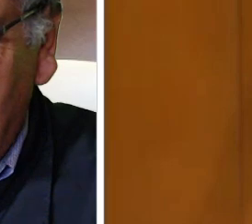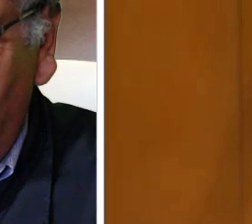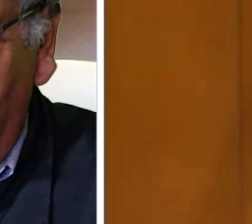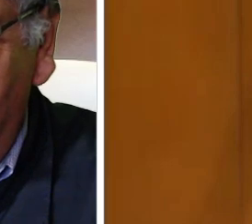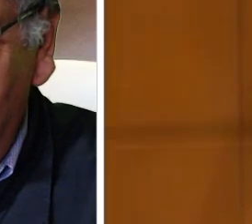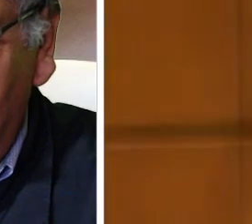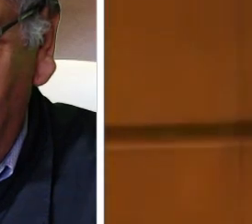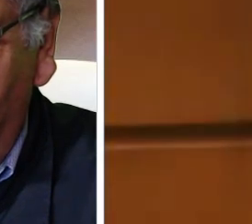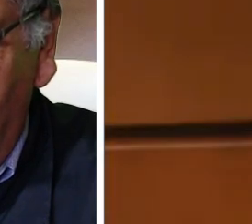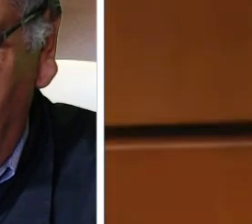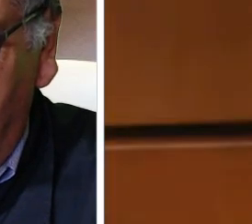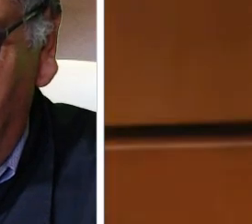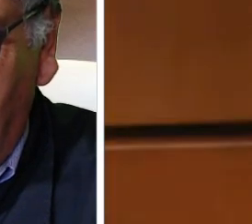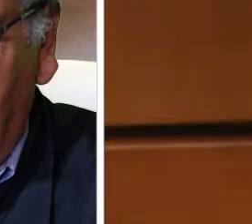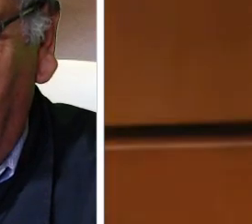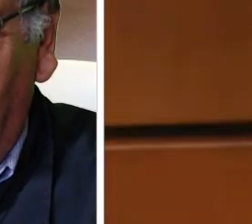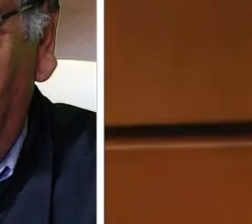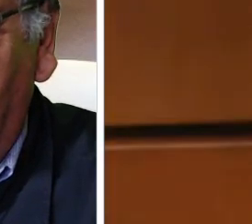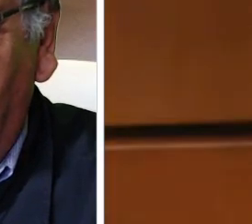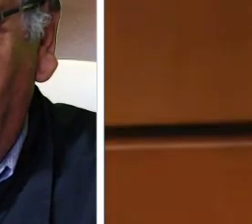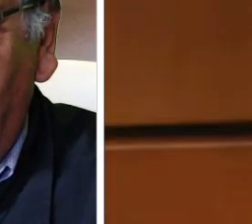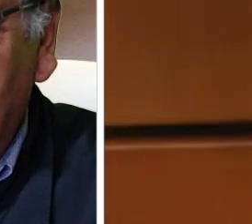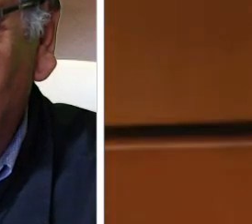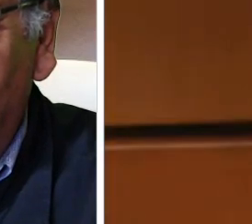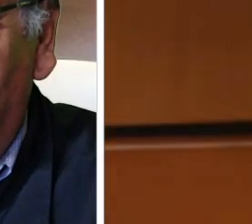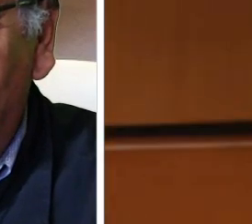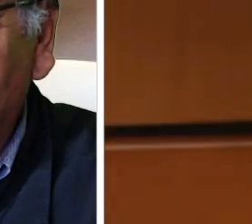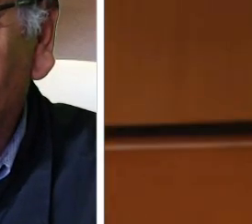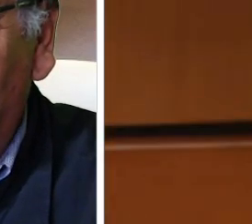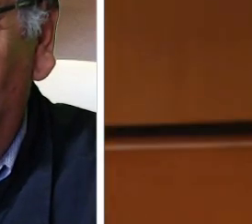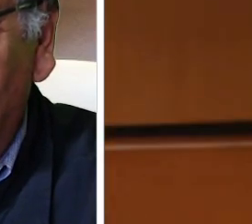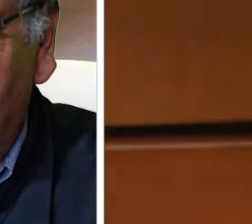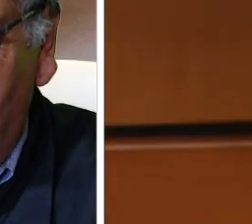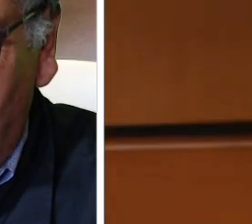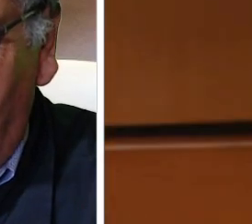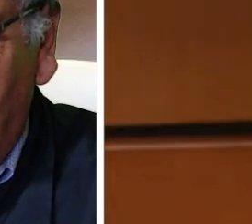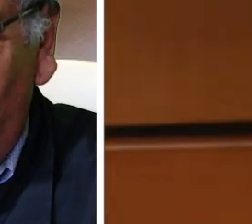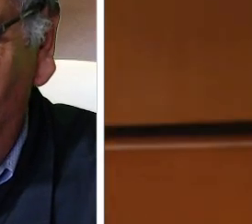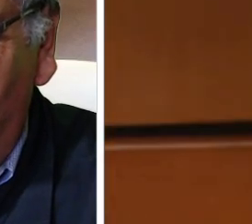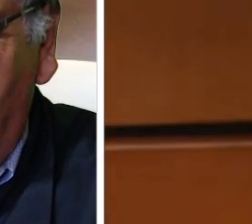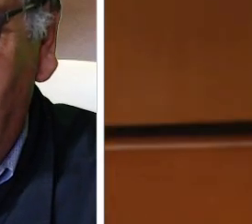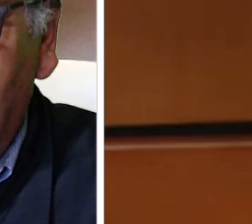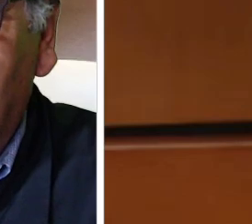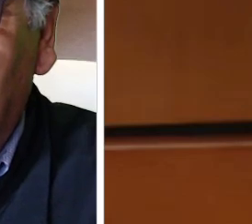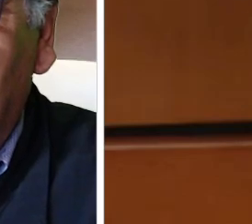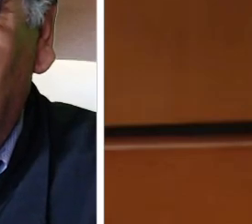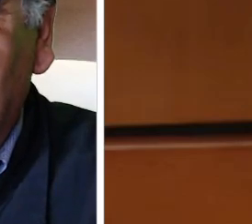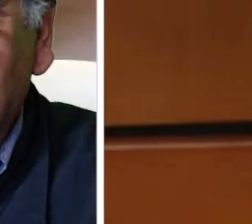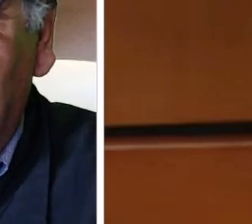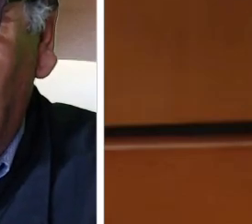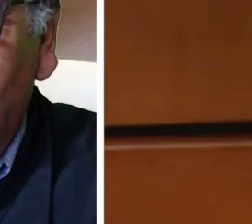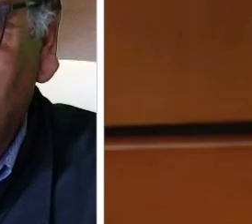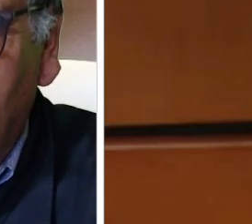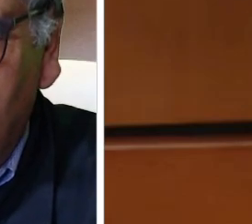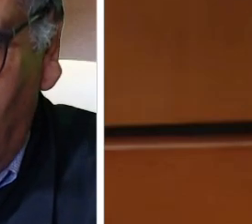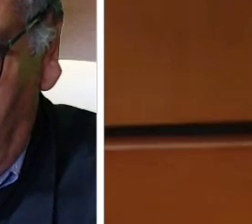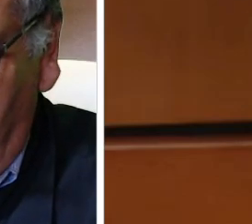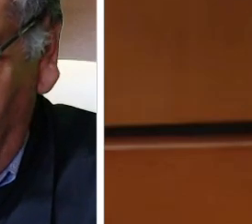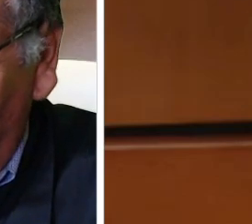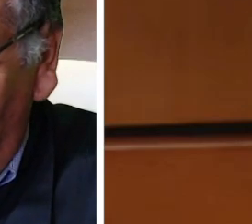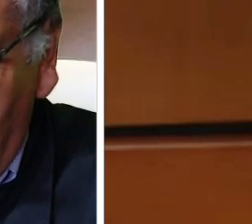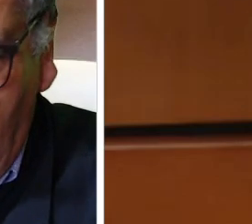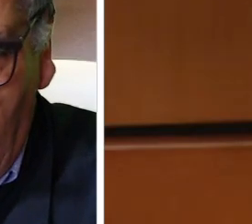Sería seguramente del pueblo porque eso de la insaculación de la tómbola está en la